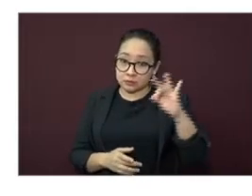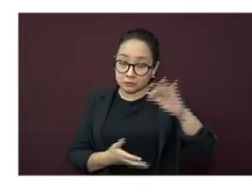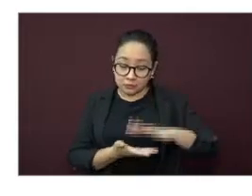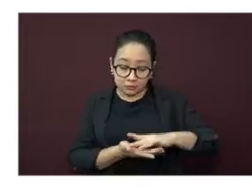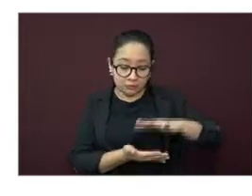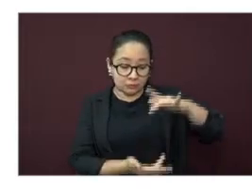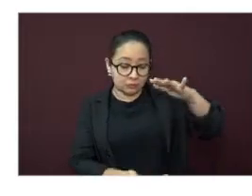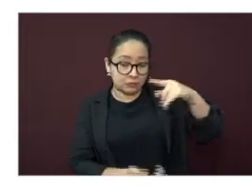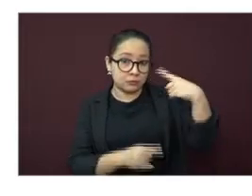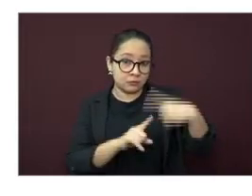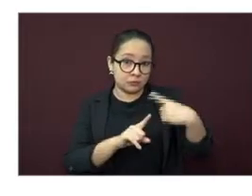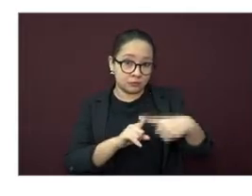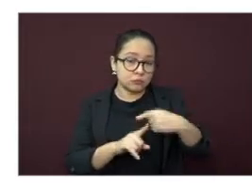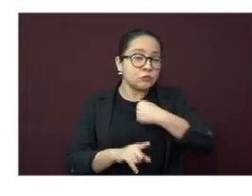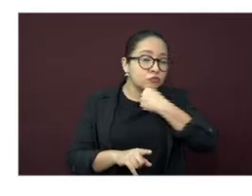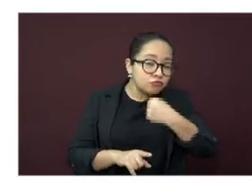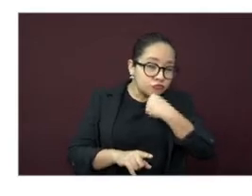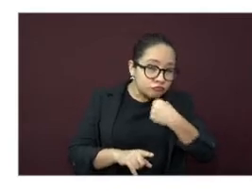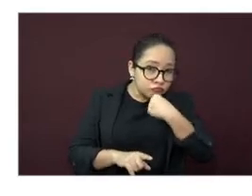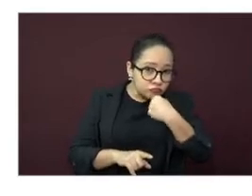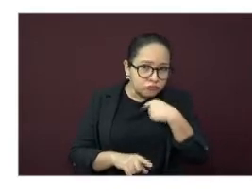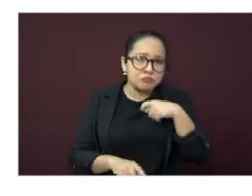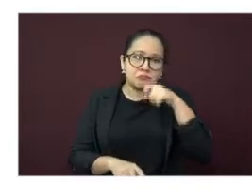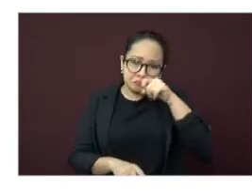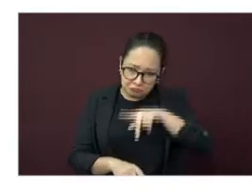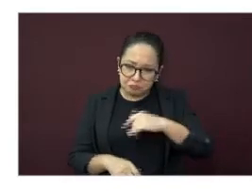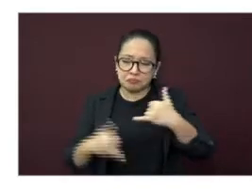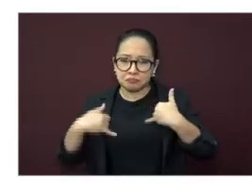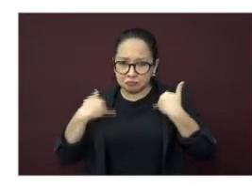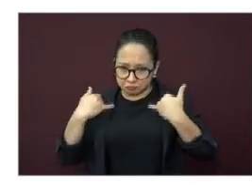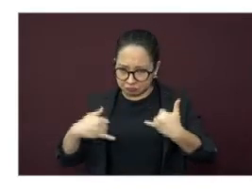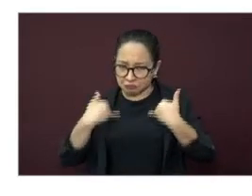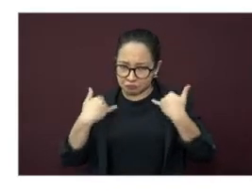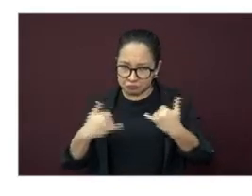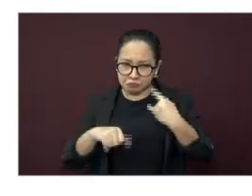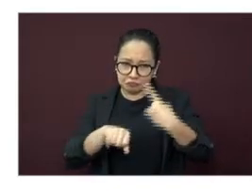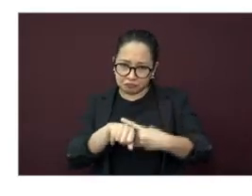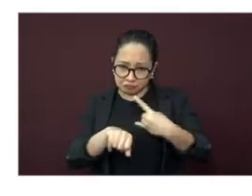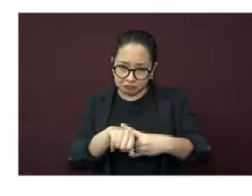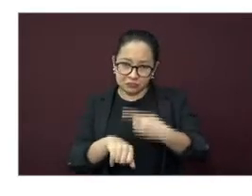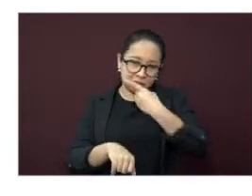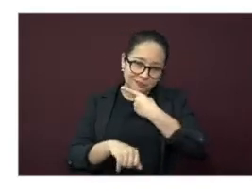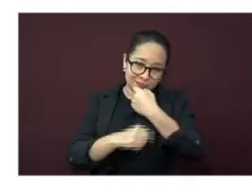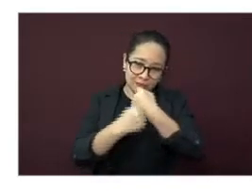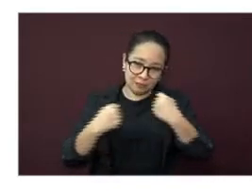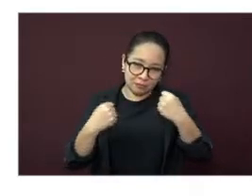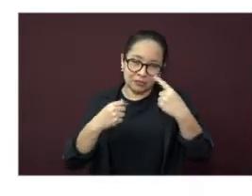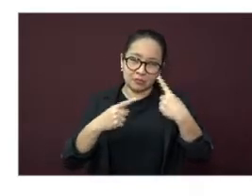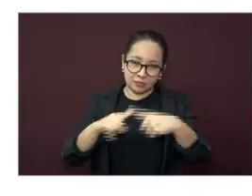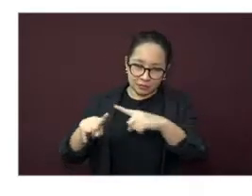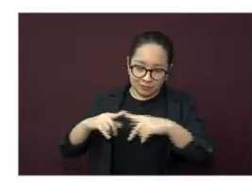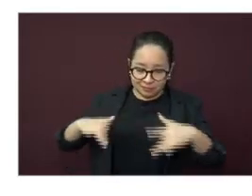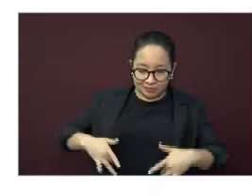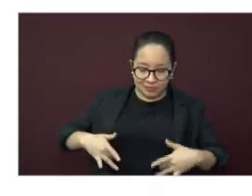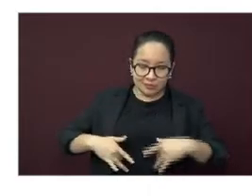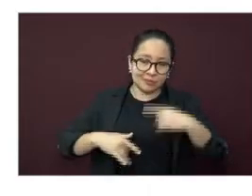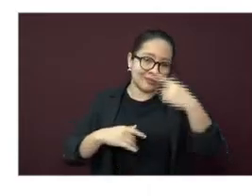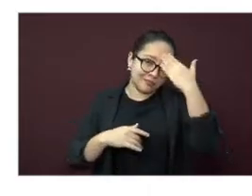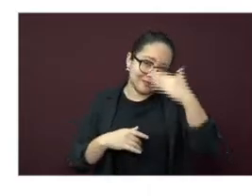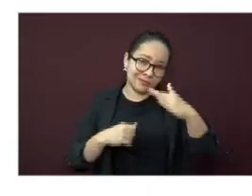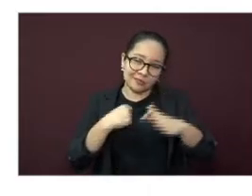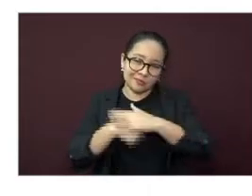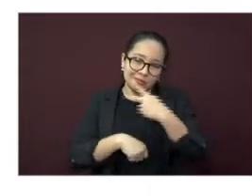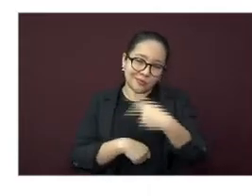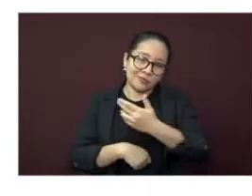adultos mayores cada vez hay gente más joven que también las padecen producto de los hábitos alimenticios y estilos